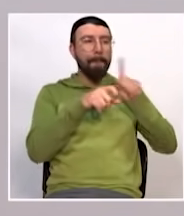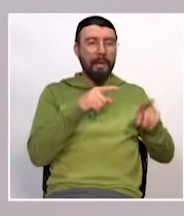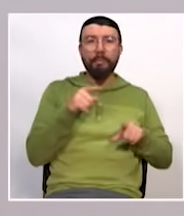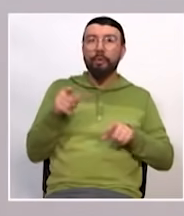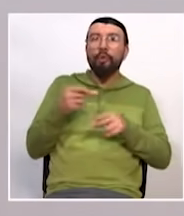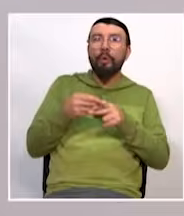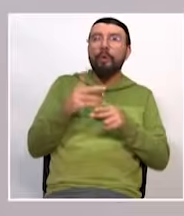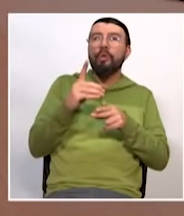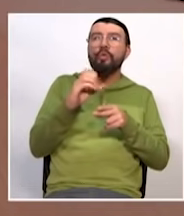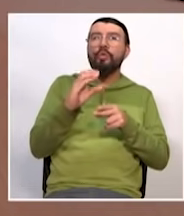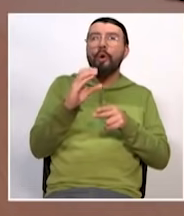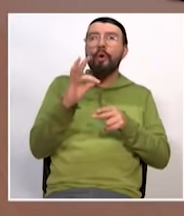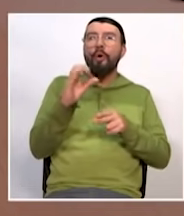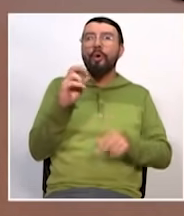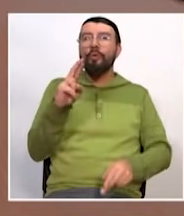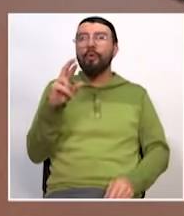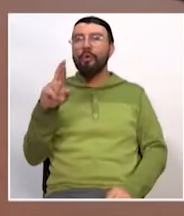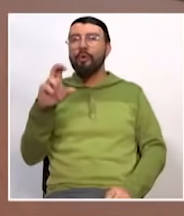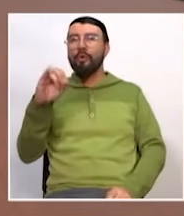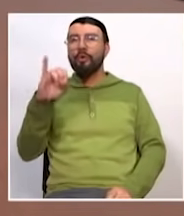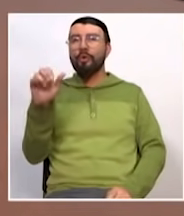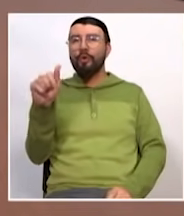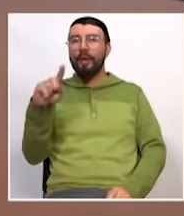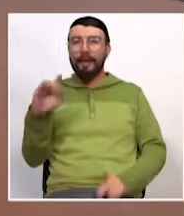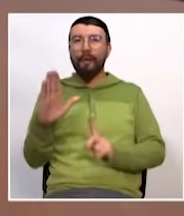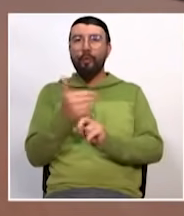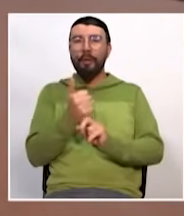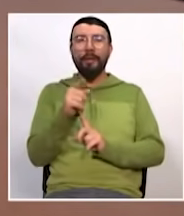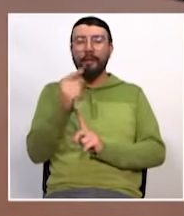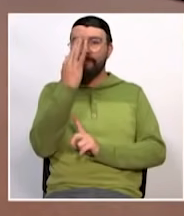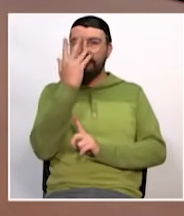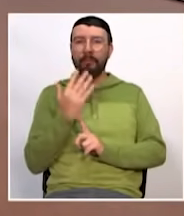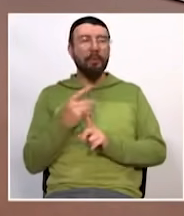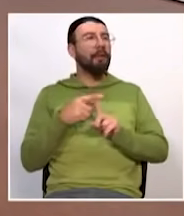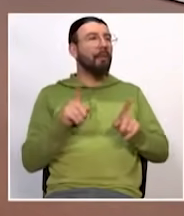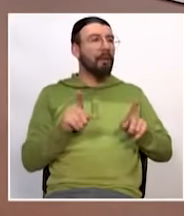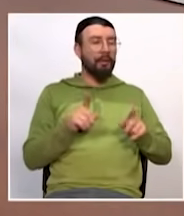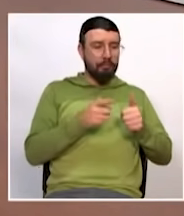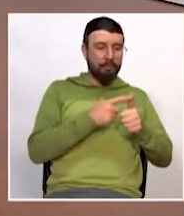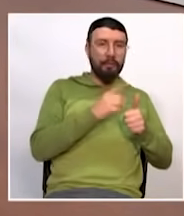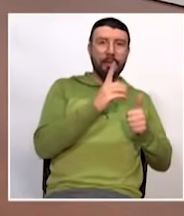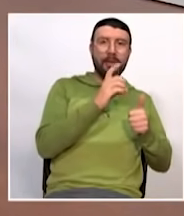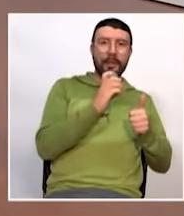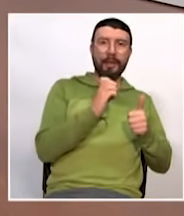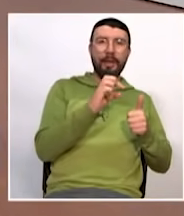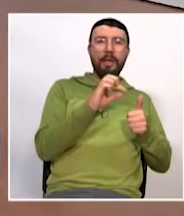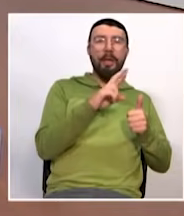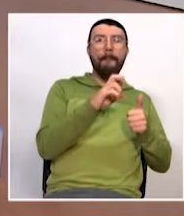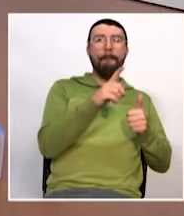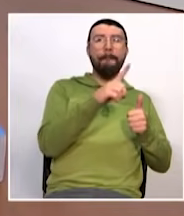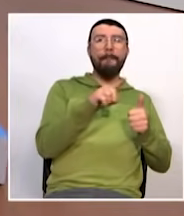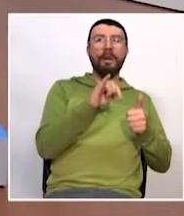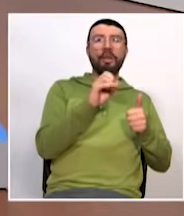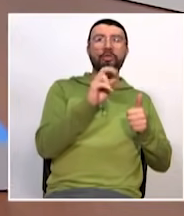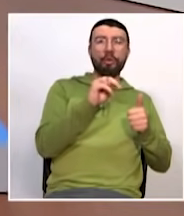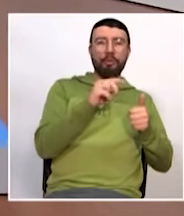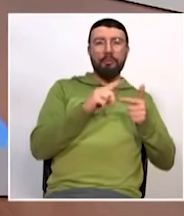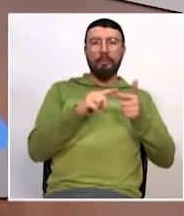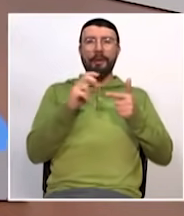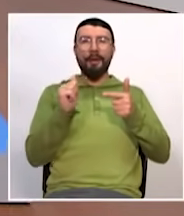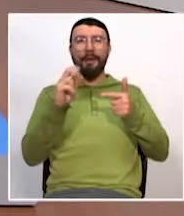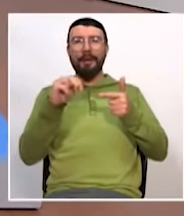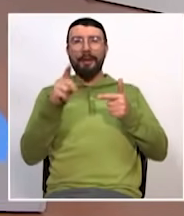la cuenta cuál es la diferencia o las diferencias que hay entre depresión y angustia o ansiedad depresión ansiedad